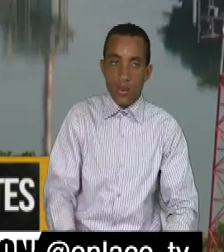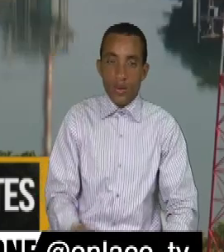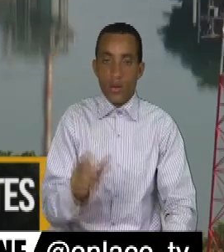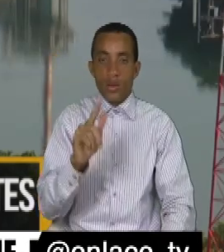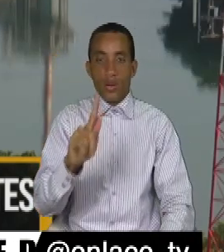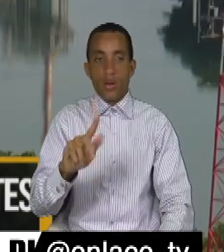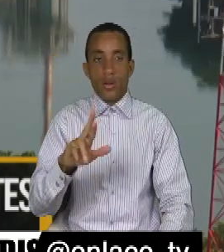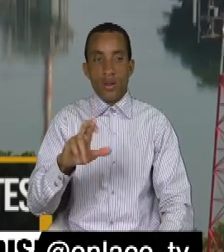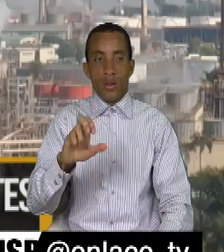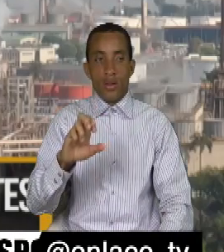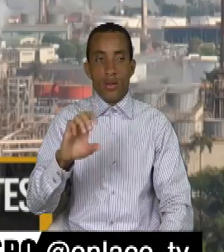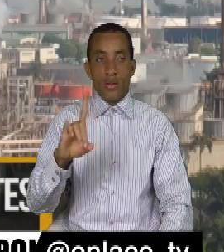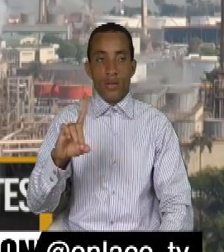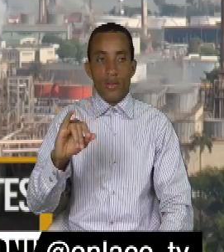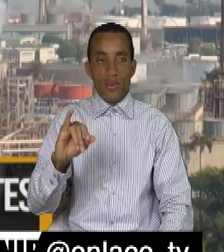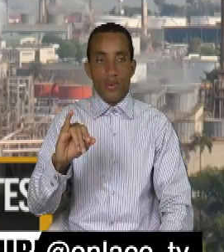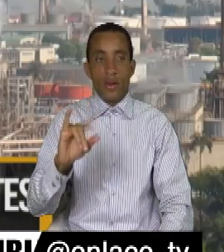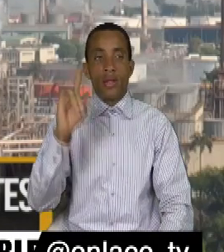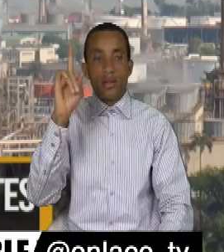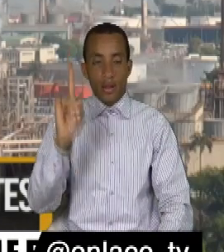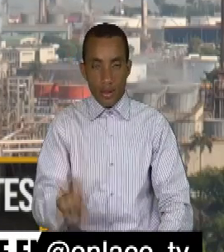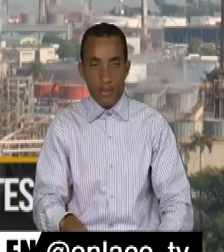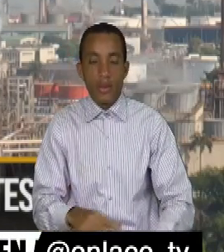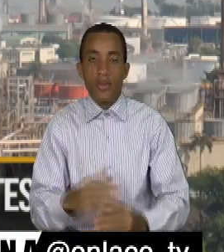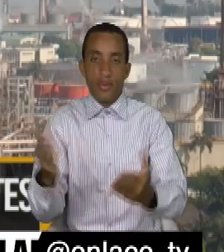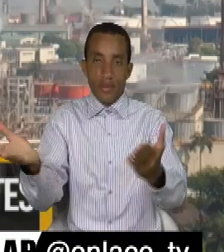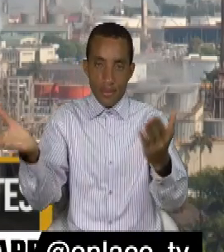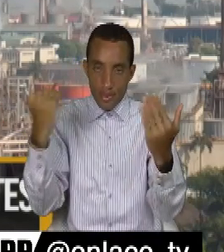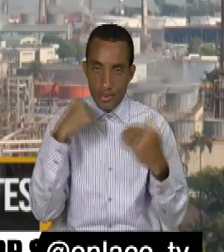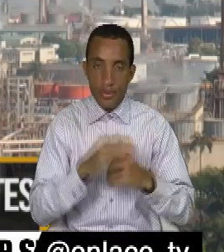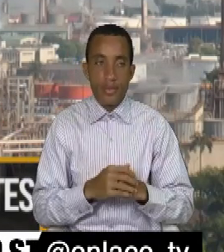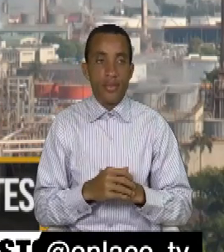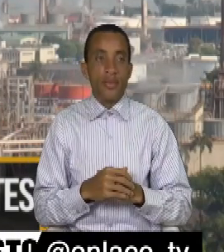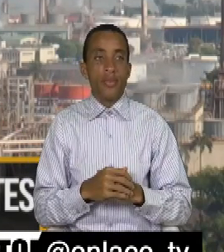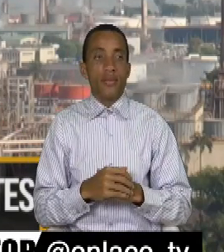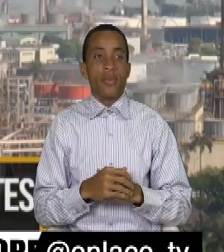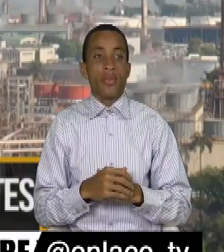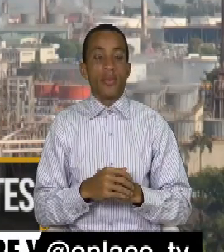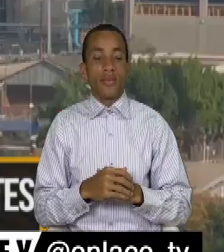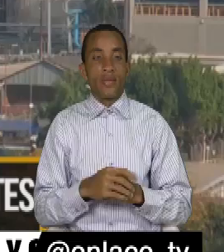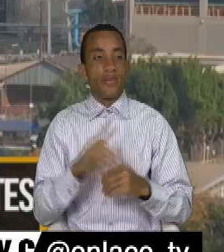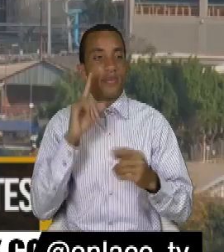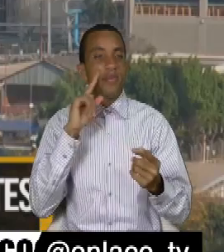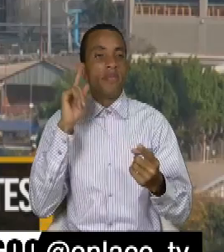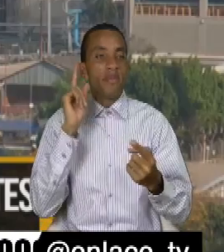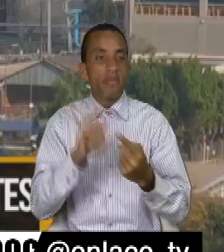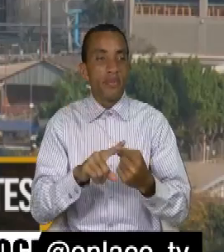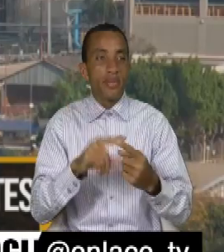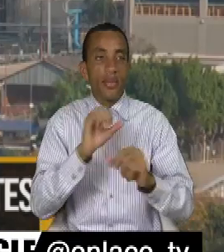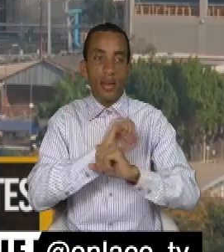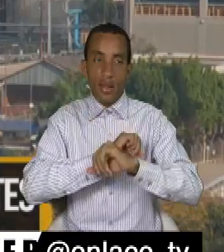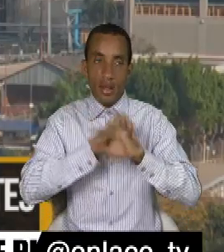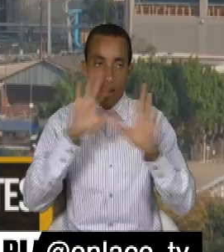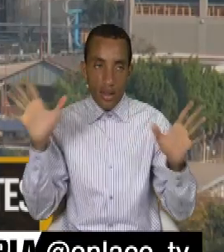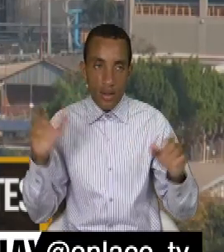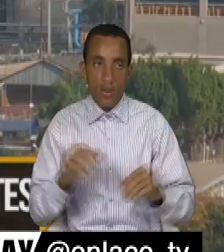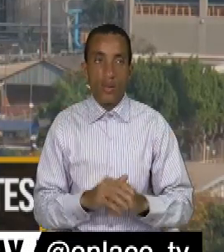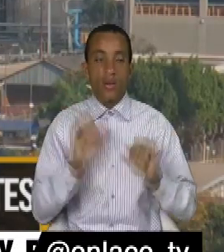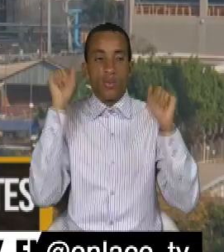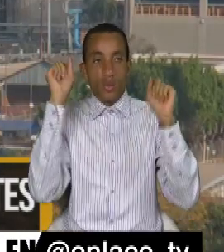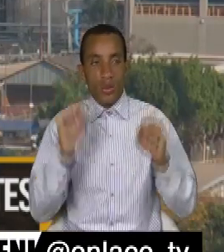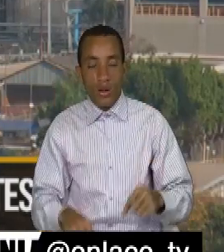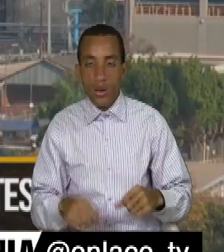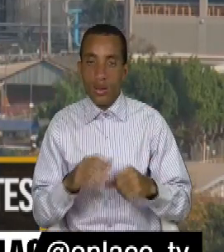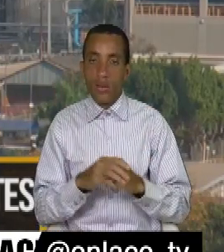del Comité de la Defensa del Proyecto de la Modernización de la Refinería de Barranca Bermeja, y esto es con un objetivo claro. O sea, tuvimos la oportunidad de trabajar